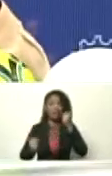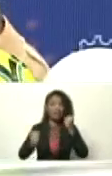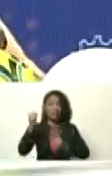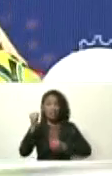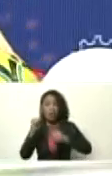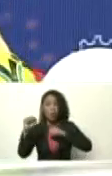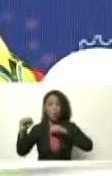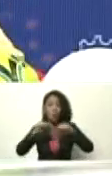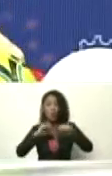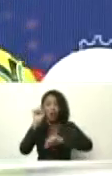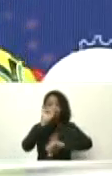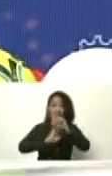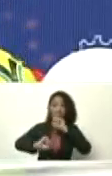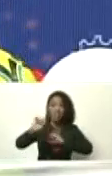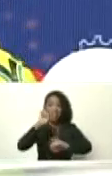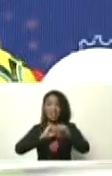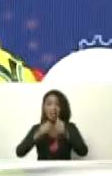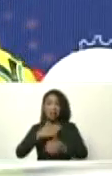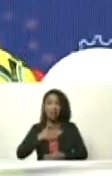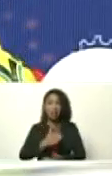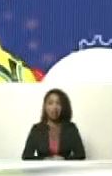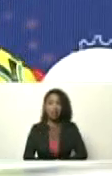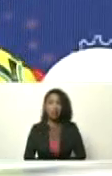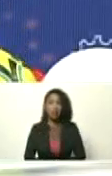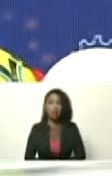Tanque y vaina para defenderme.